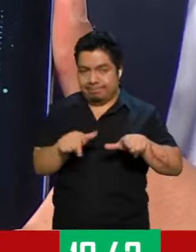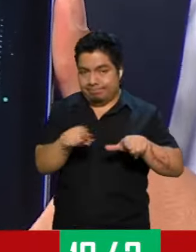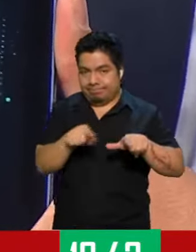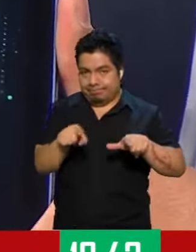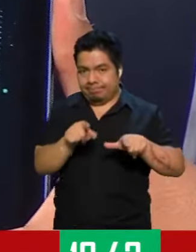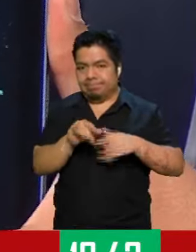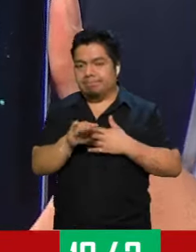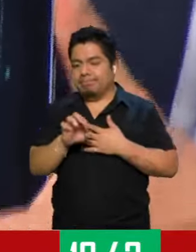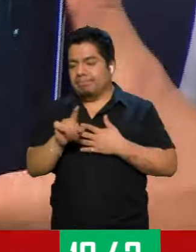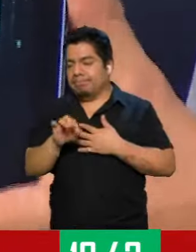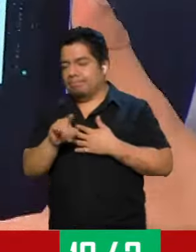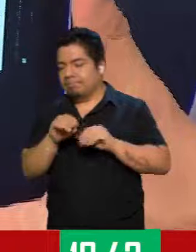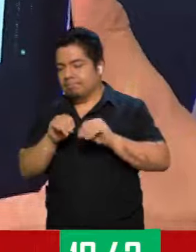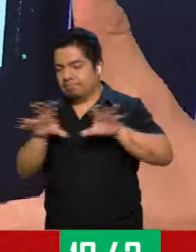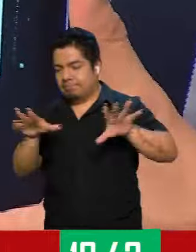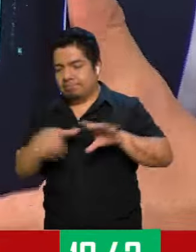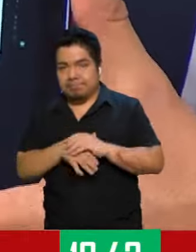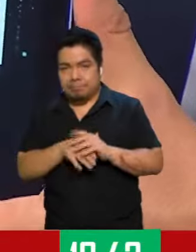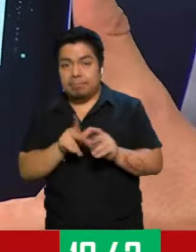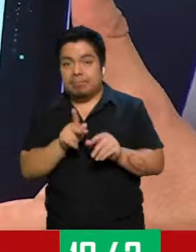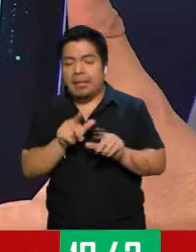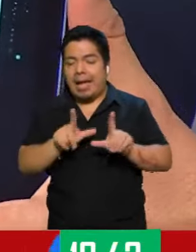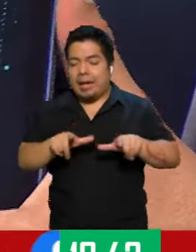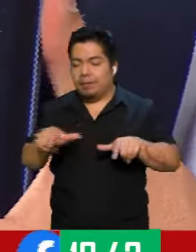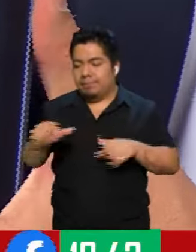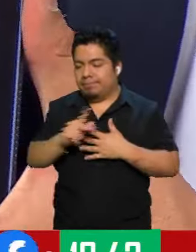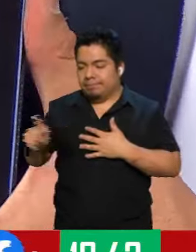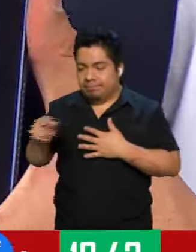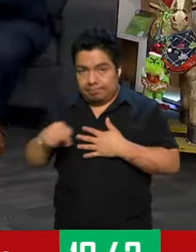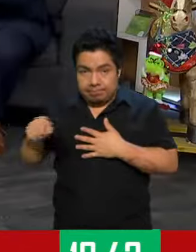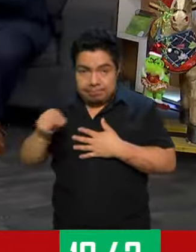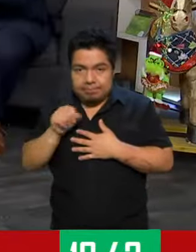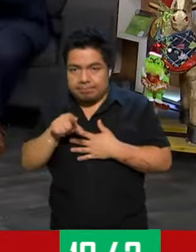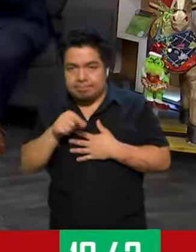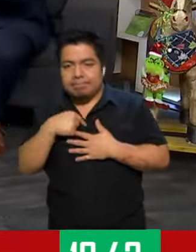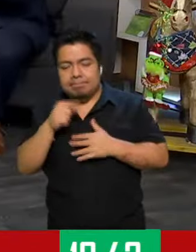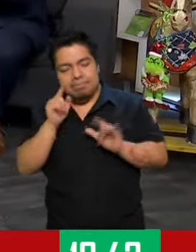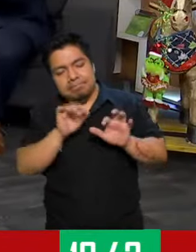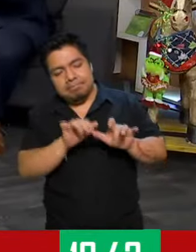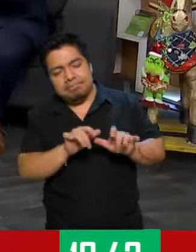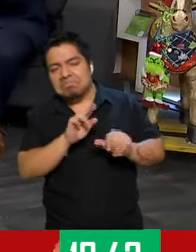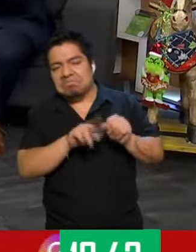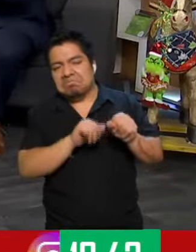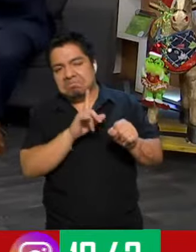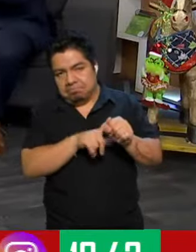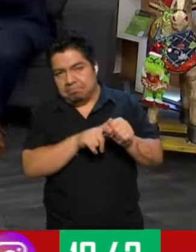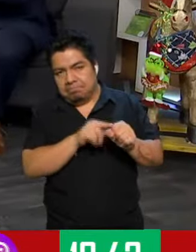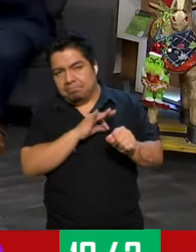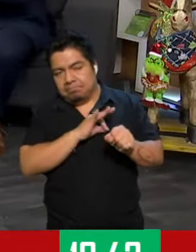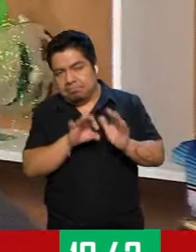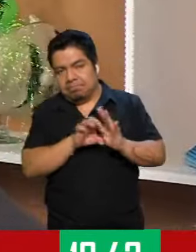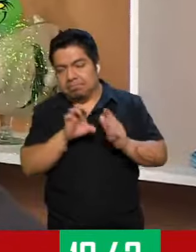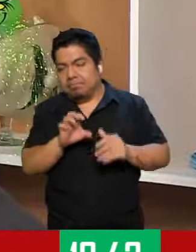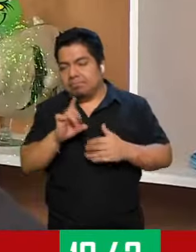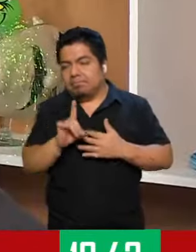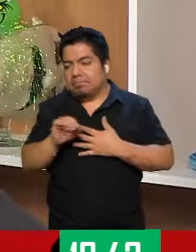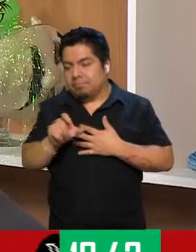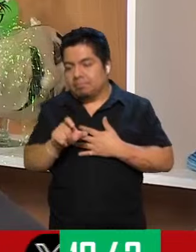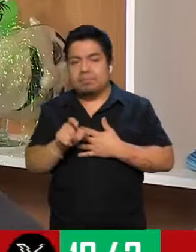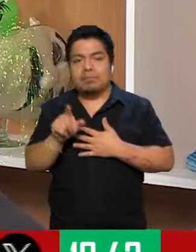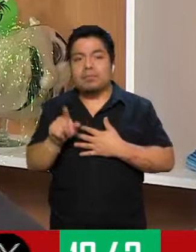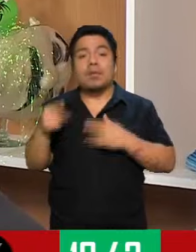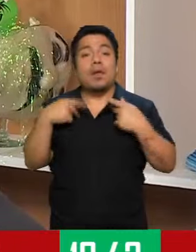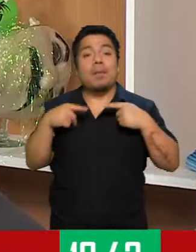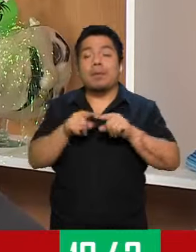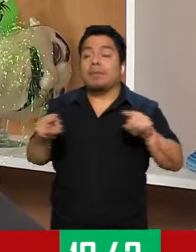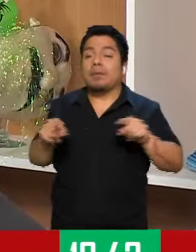de la Transparencia. Pero en la plataforma presentaron una solicitud de manera tradicional. En el caso de la Ciudad de México, un ente